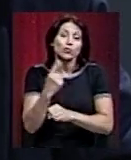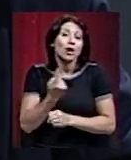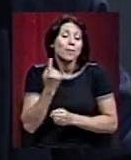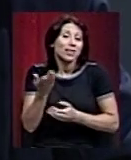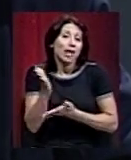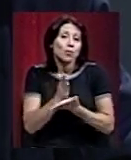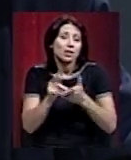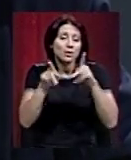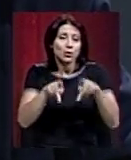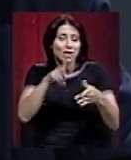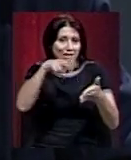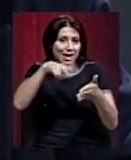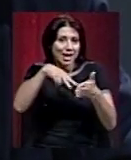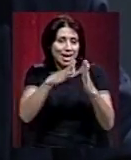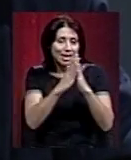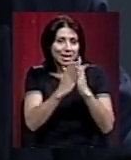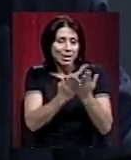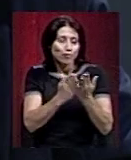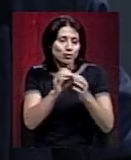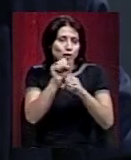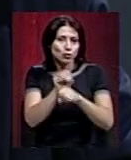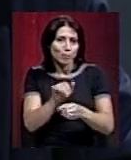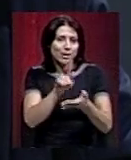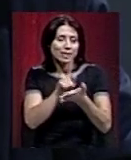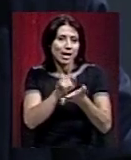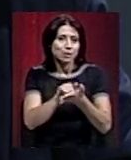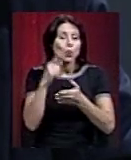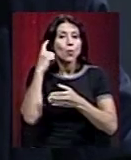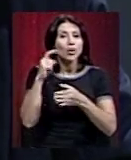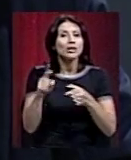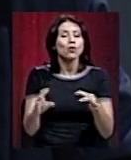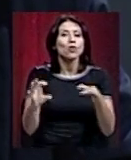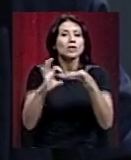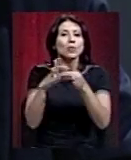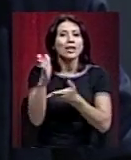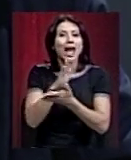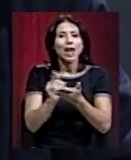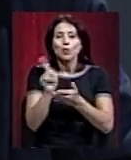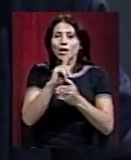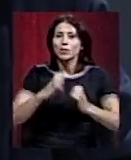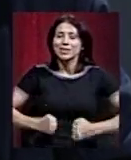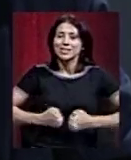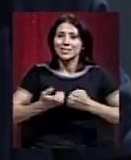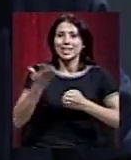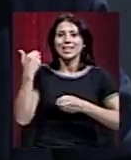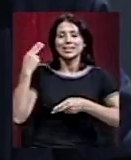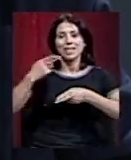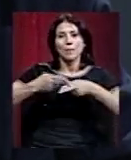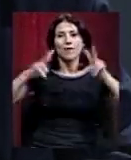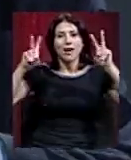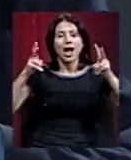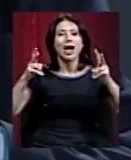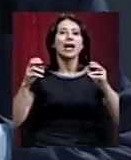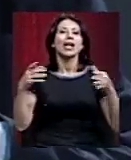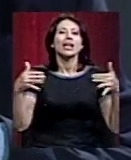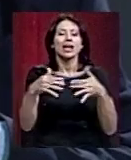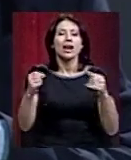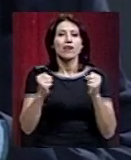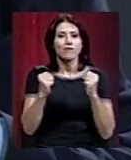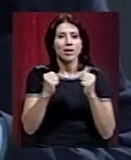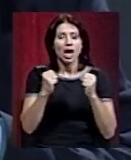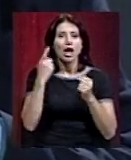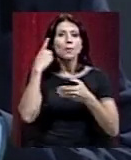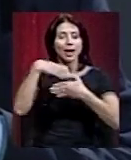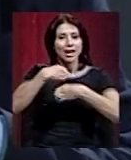libros, porque corresponde a algo que ya no existe, que se llamaba la Guerra Fría. Para hacerlo,